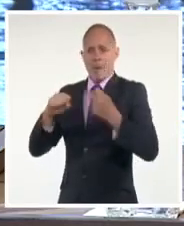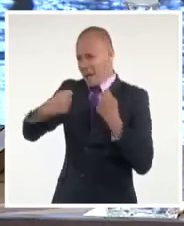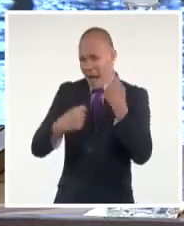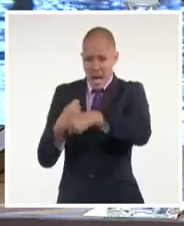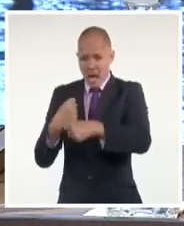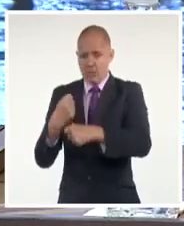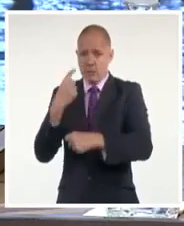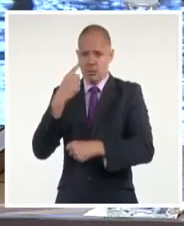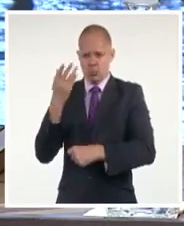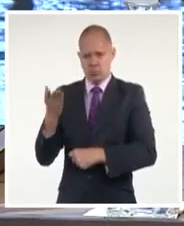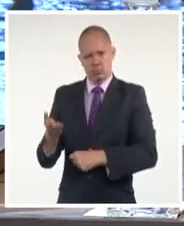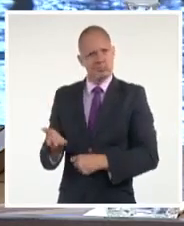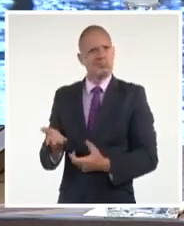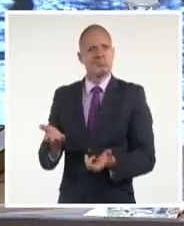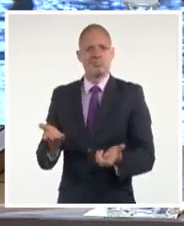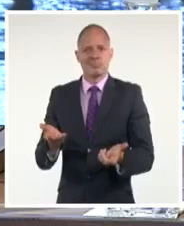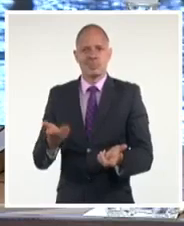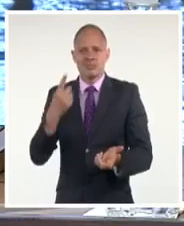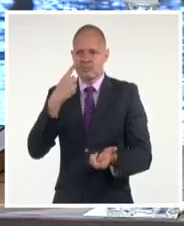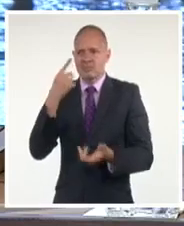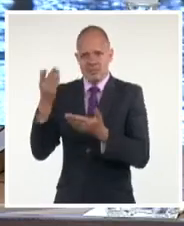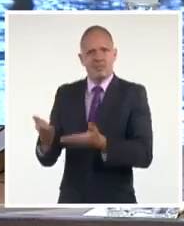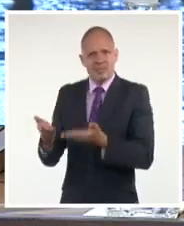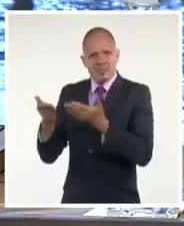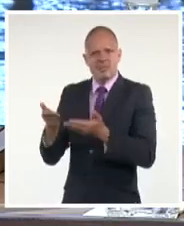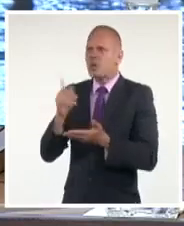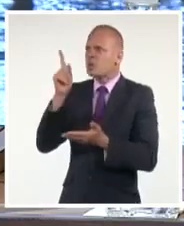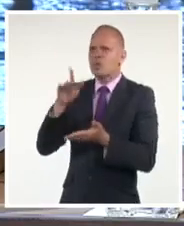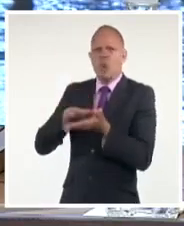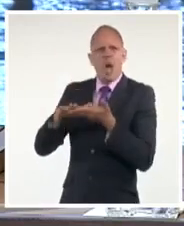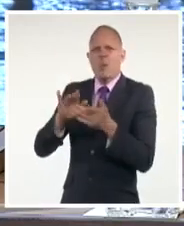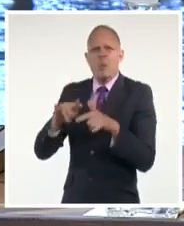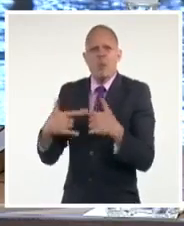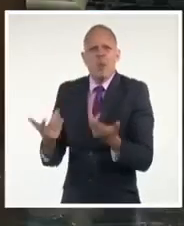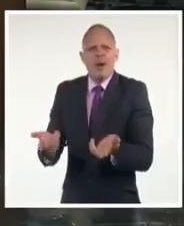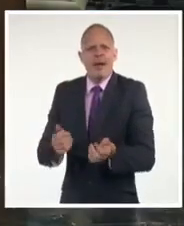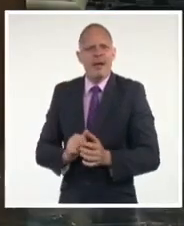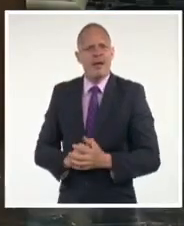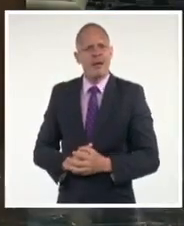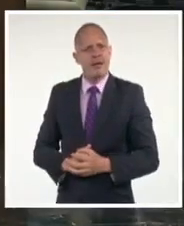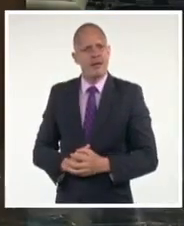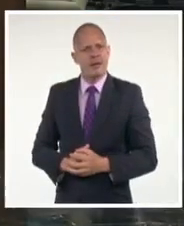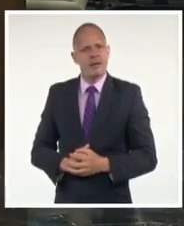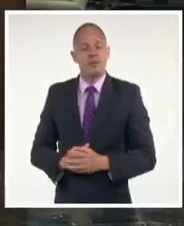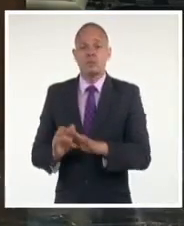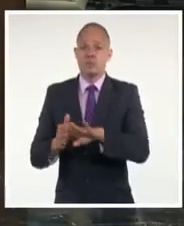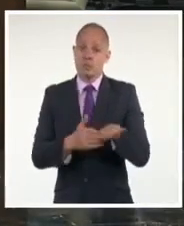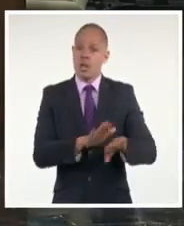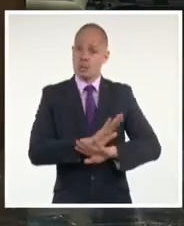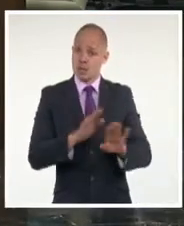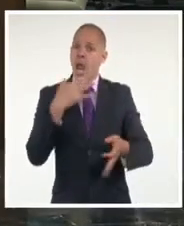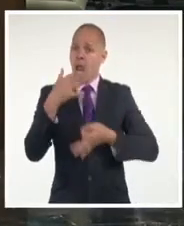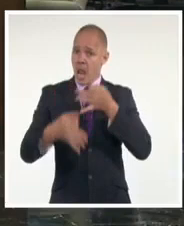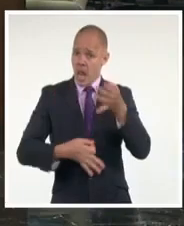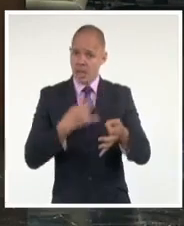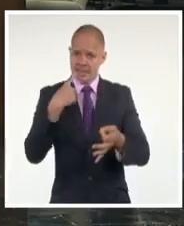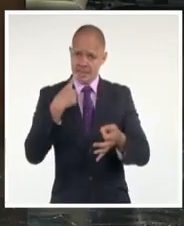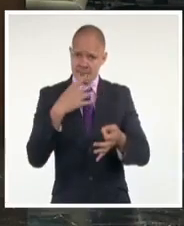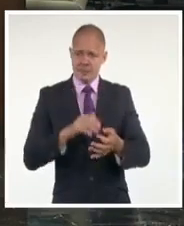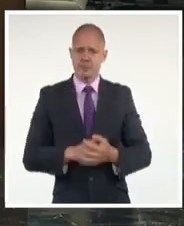en protestas en los últimos tiempos bajo represión policial. Rodríguez Parrilla se refirió a la